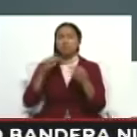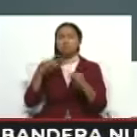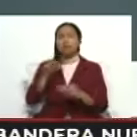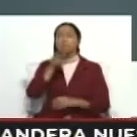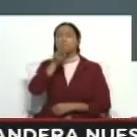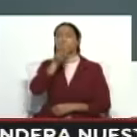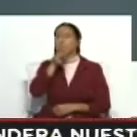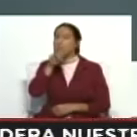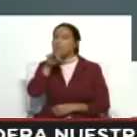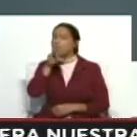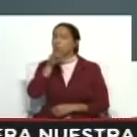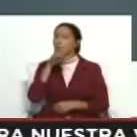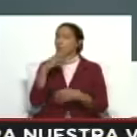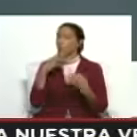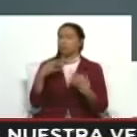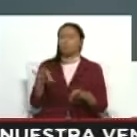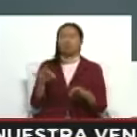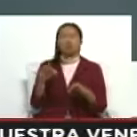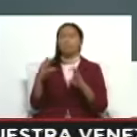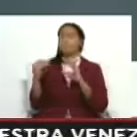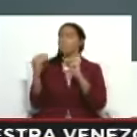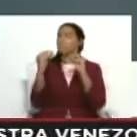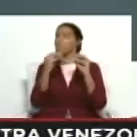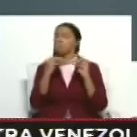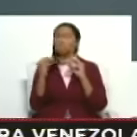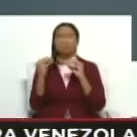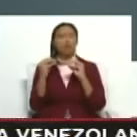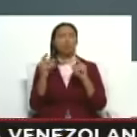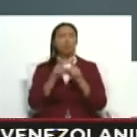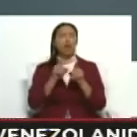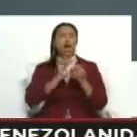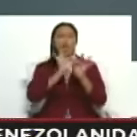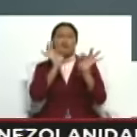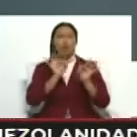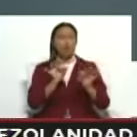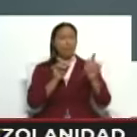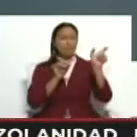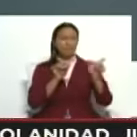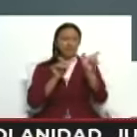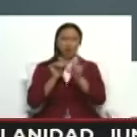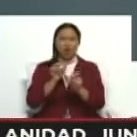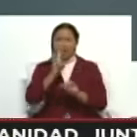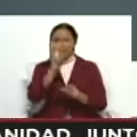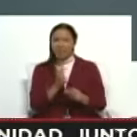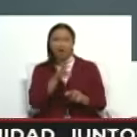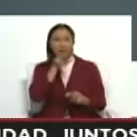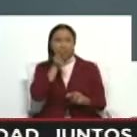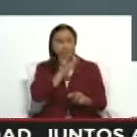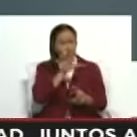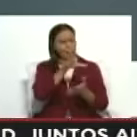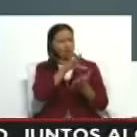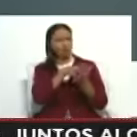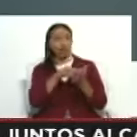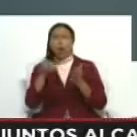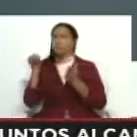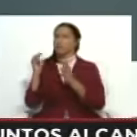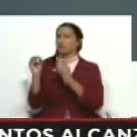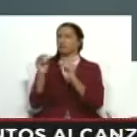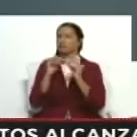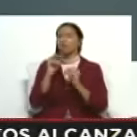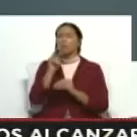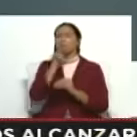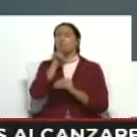un colectivo social en Petare? No. Hablaban casi que rendidos,